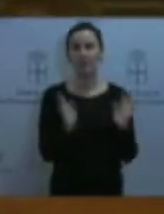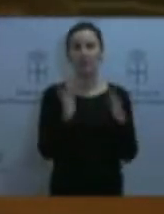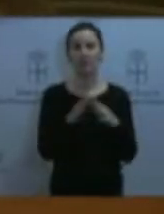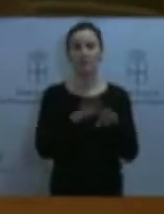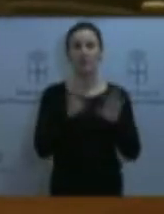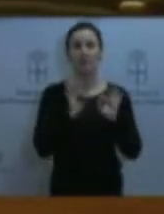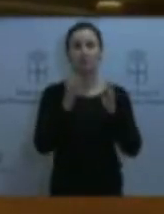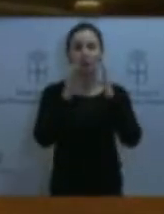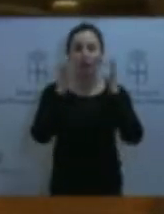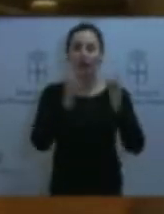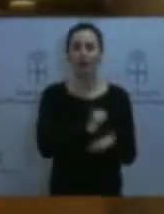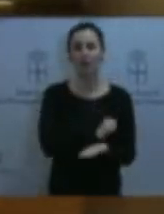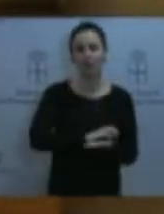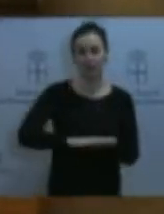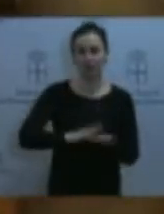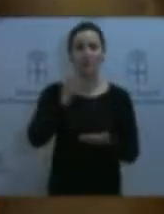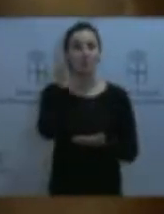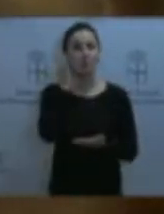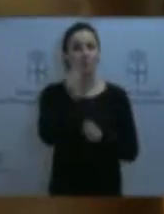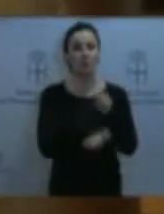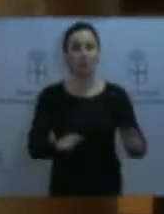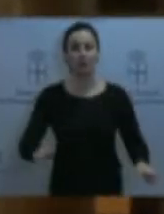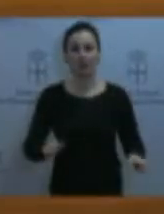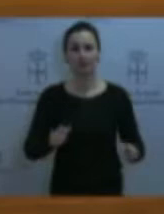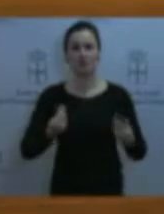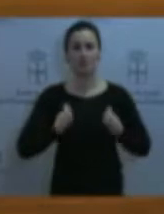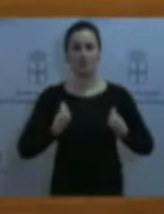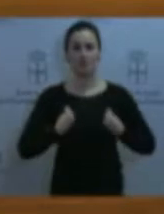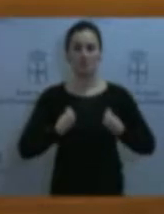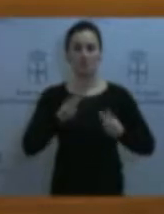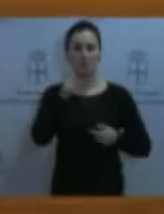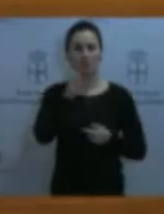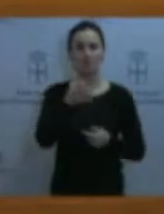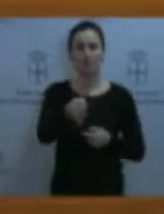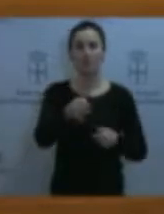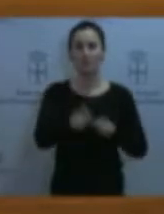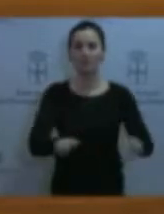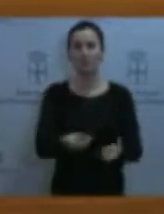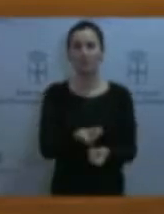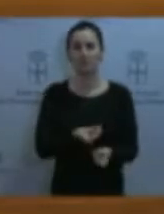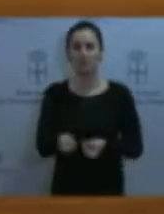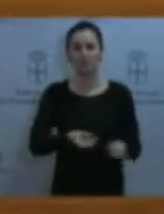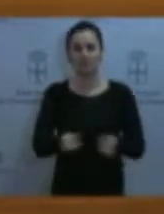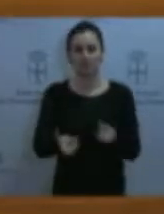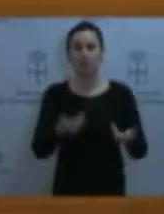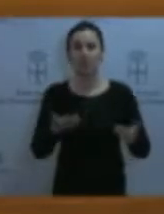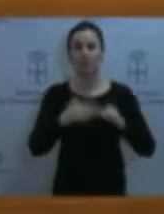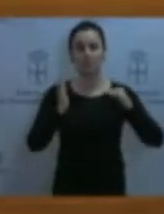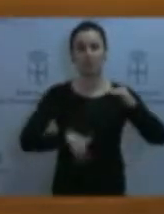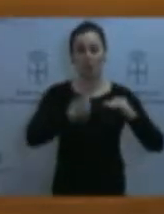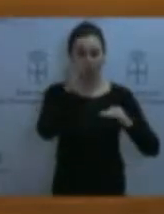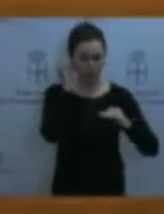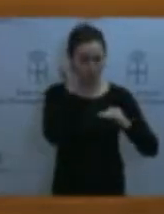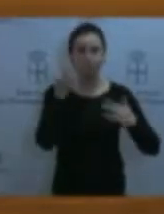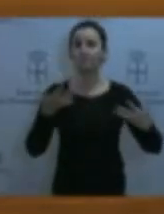trabajan y viven en pueblos y, por tanto, ante el despoblamiento. La desigualdad entre hombres y mujeres y entre, además, el medio rural y el medio